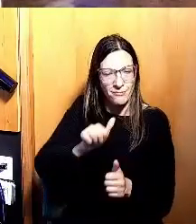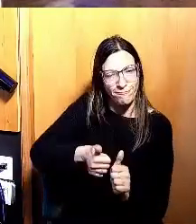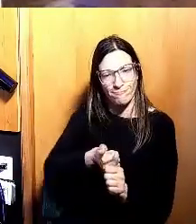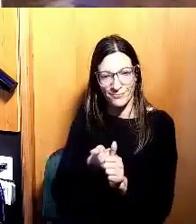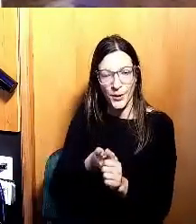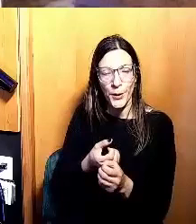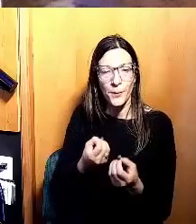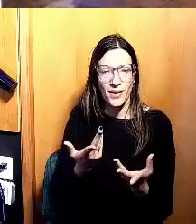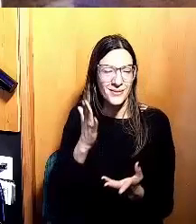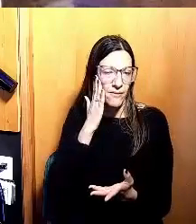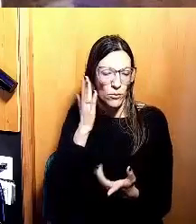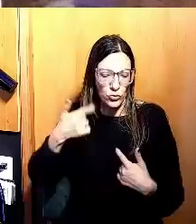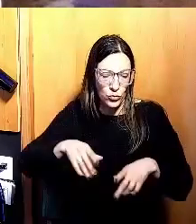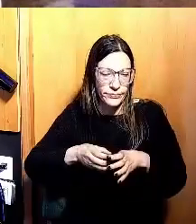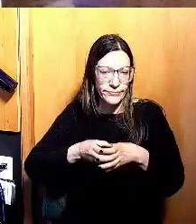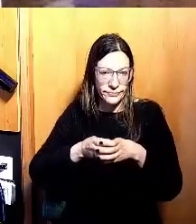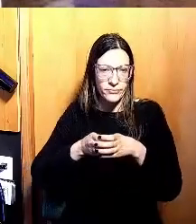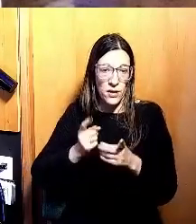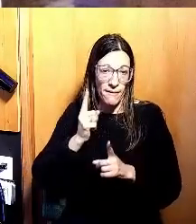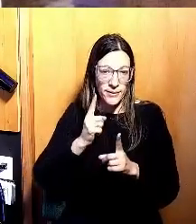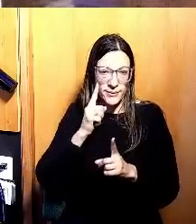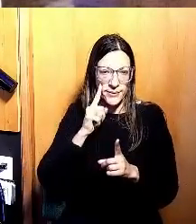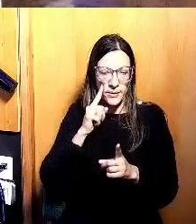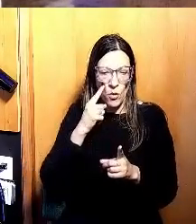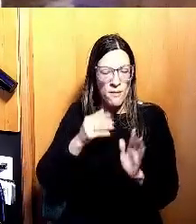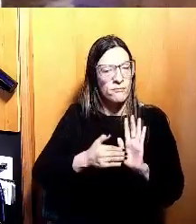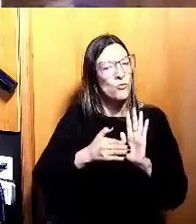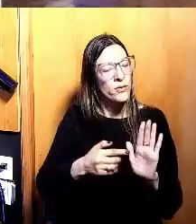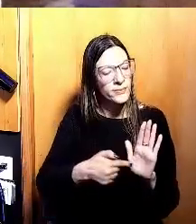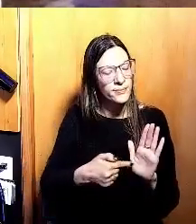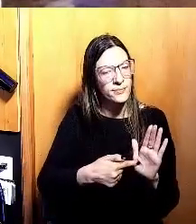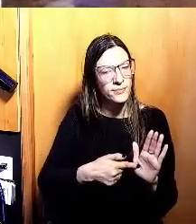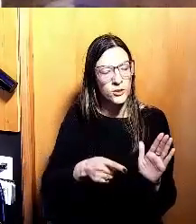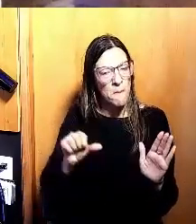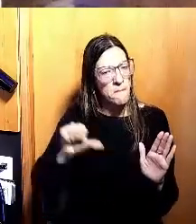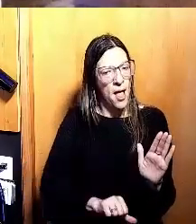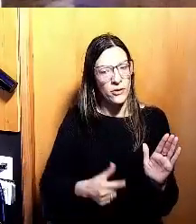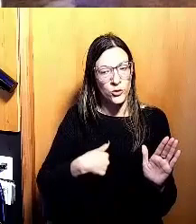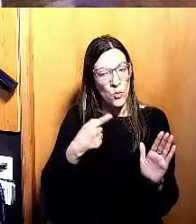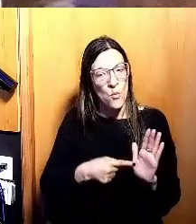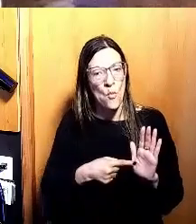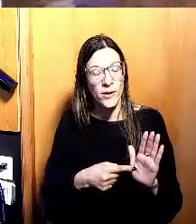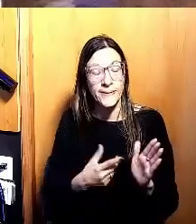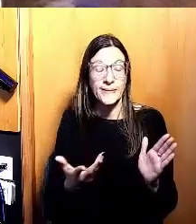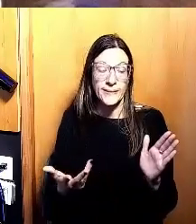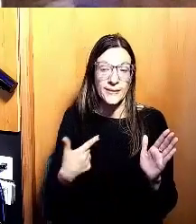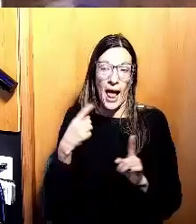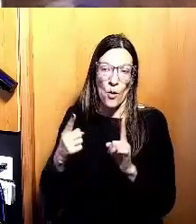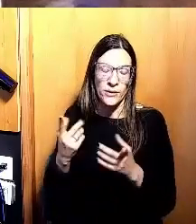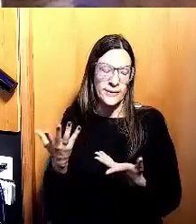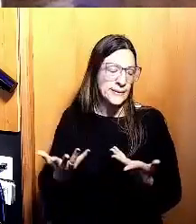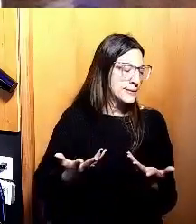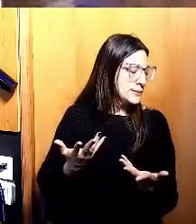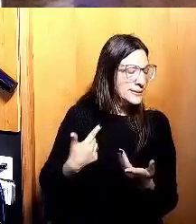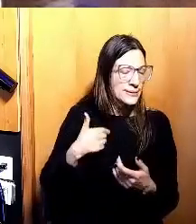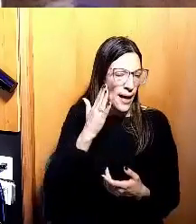Creo que nos toca el rol de plantear algunas verdades incómodas, que es parte de lo que pasa con gestión de residuos. Si todos hiciéramos las cosas